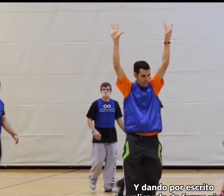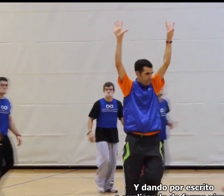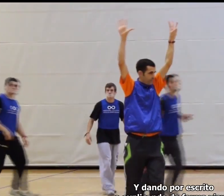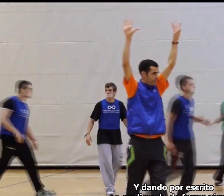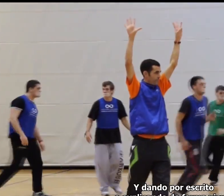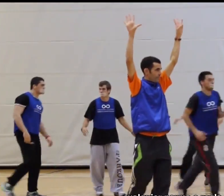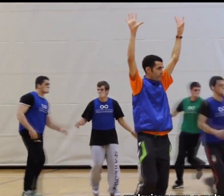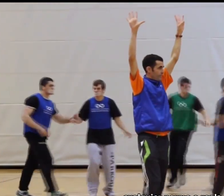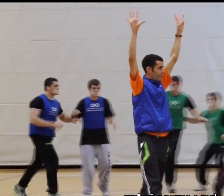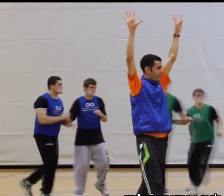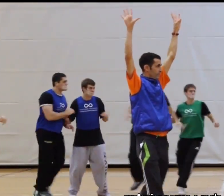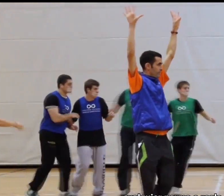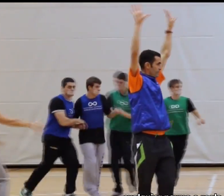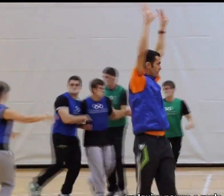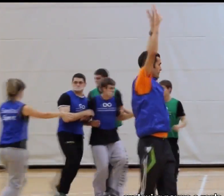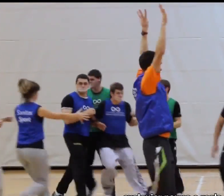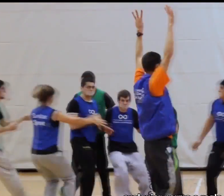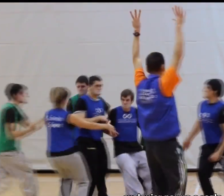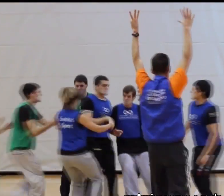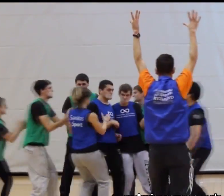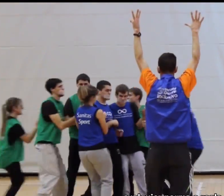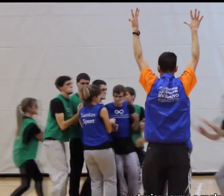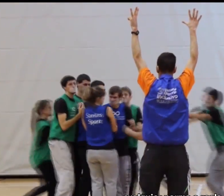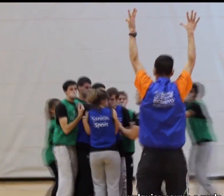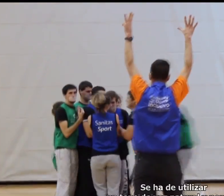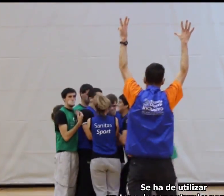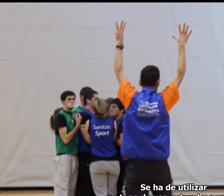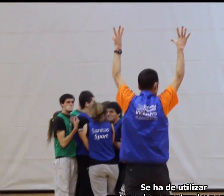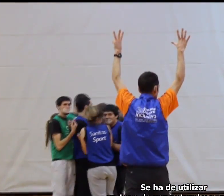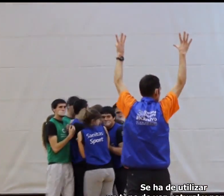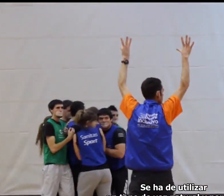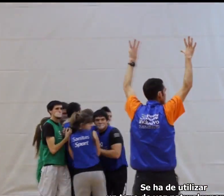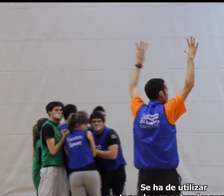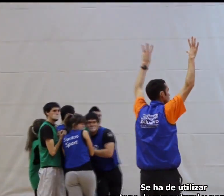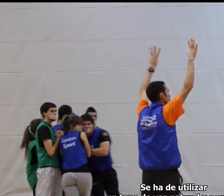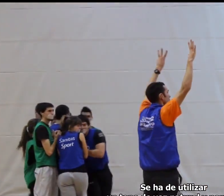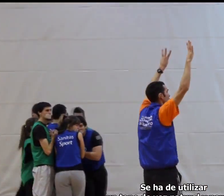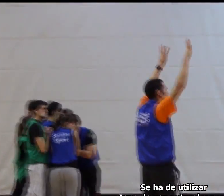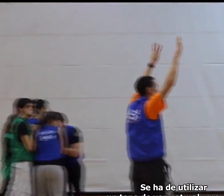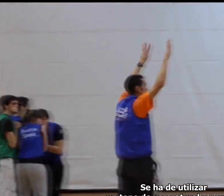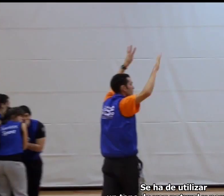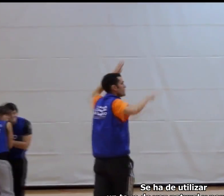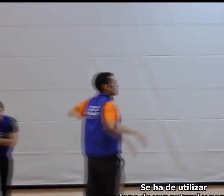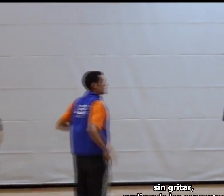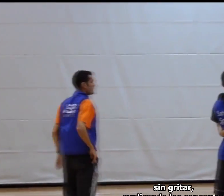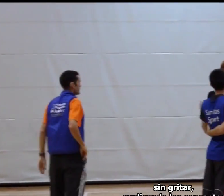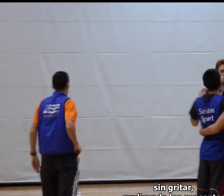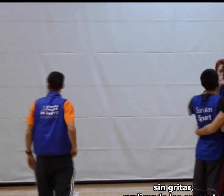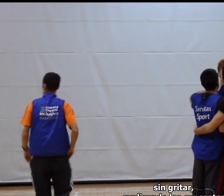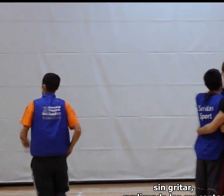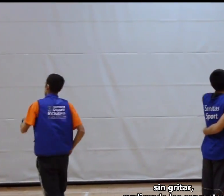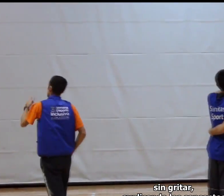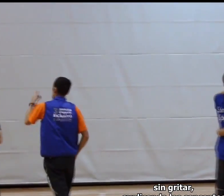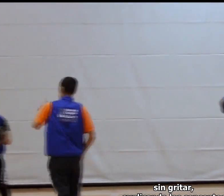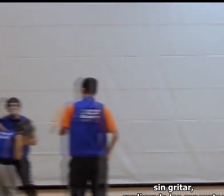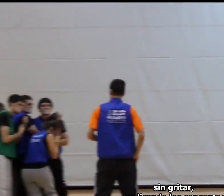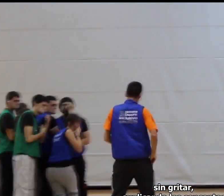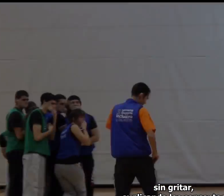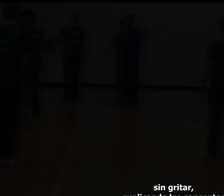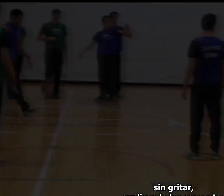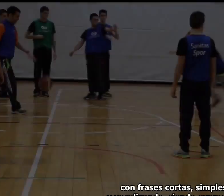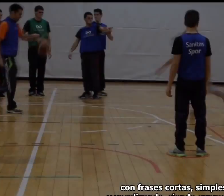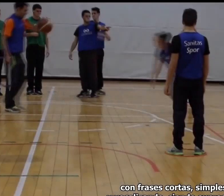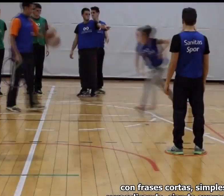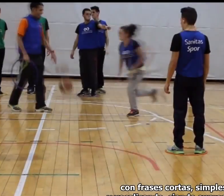explicando de forma visual cualquier norma o regla. Se ha de utilizar un tono de voz natural y normal, sin gritar, explicando